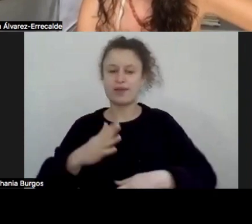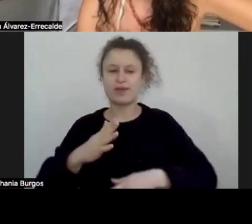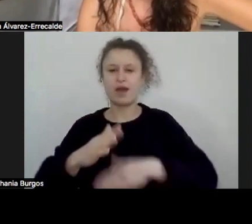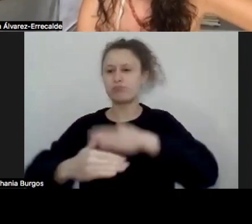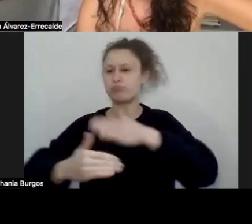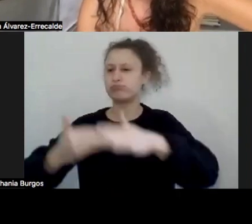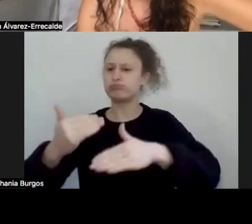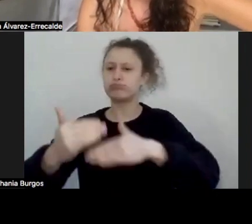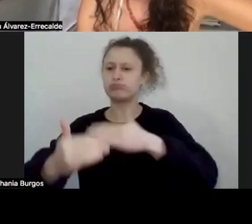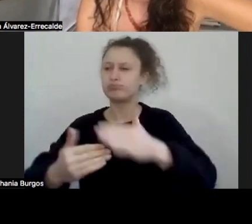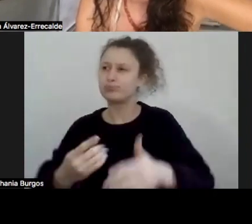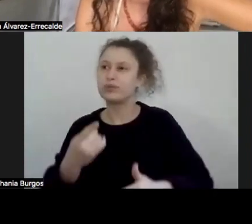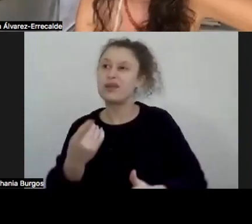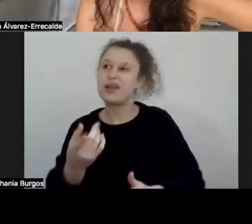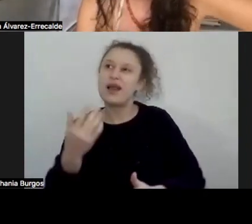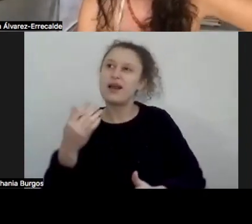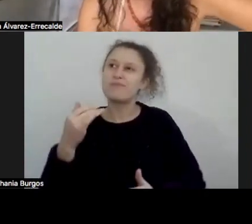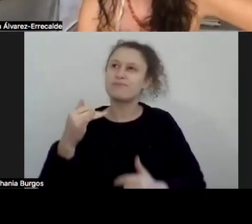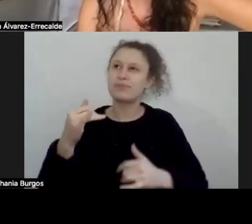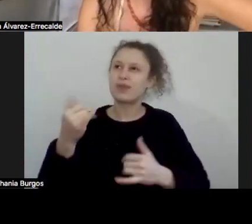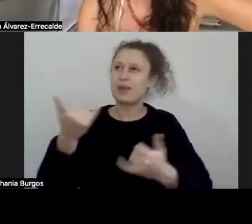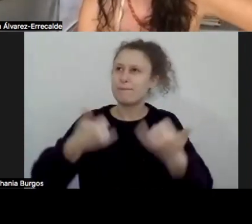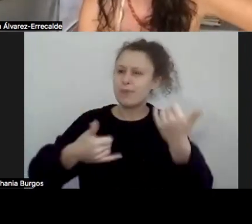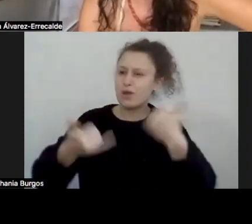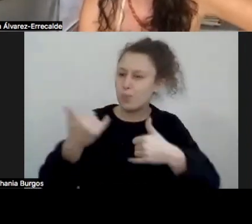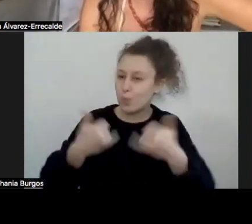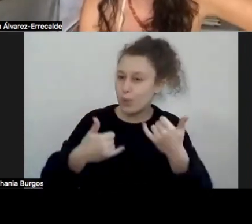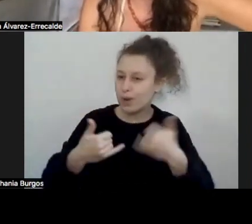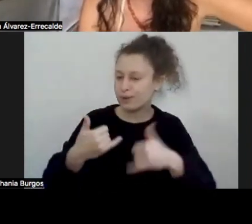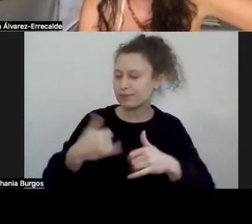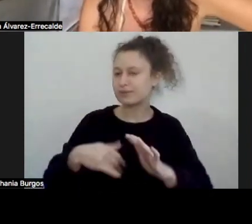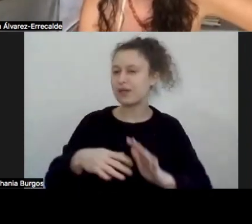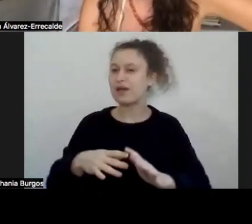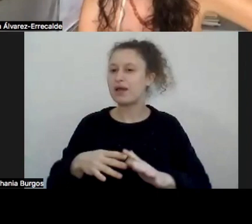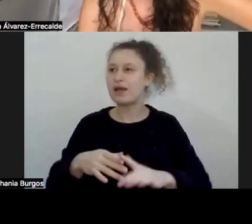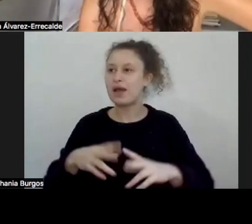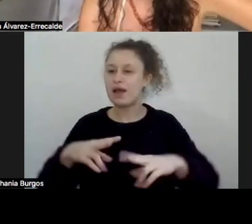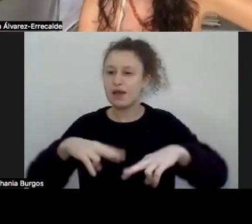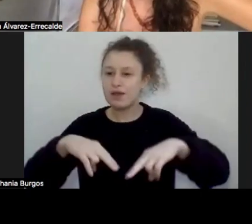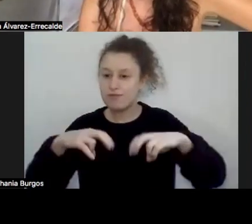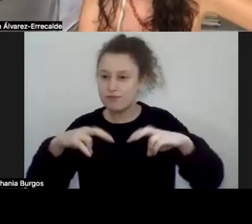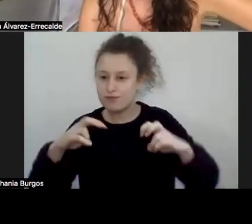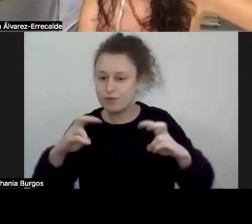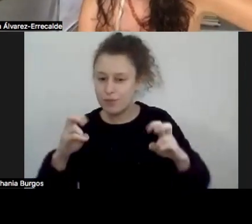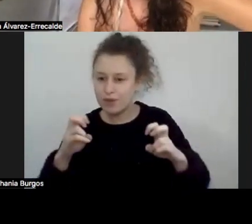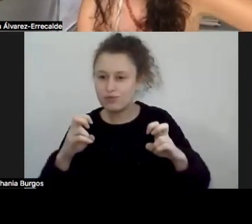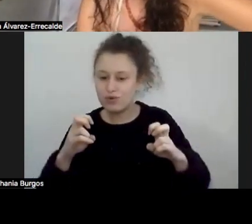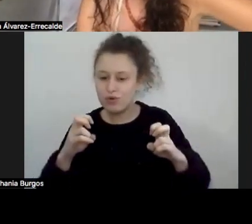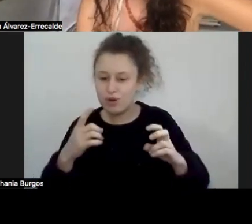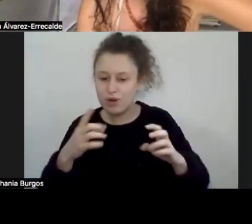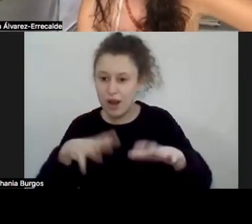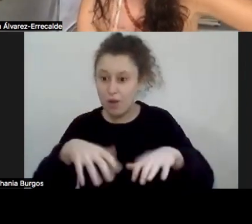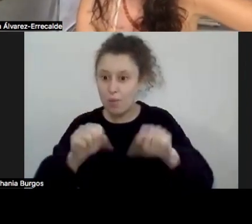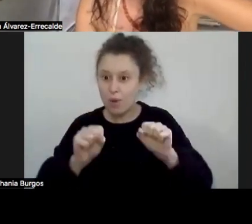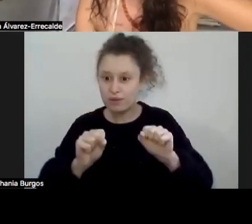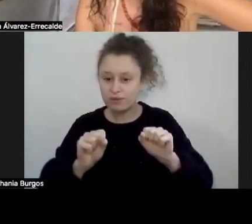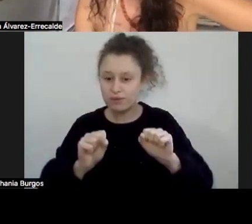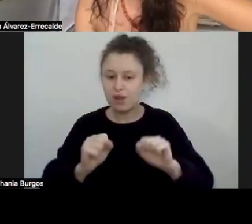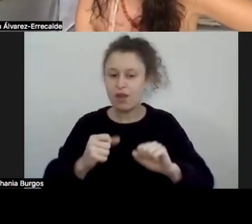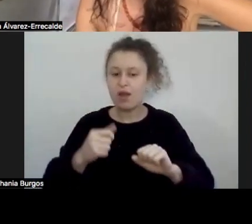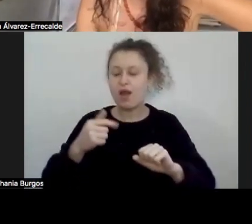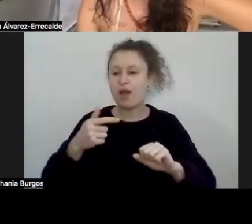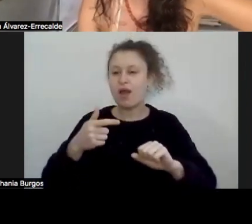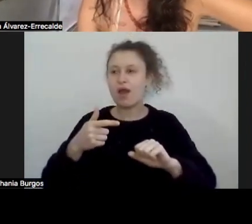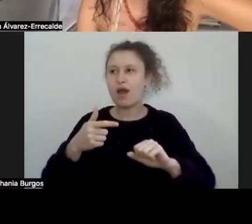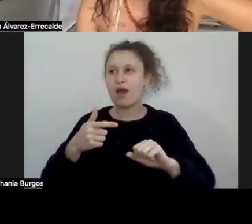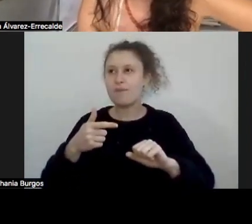de 400.000 años atrás, por ejemplo, en donde han encontrado los restos de una niña que